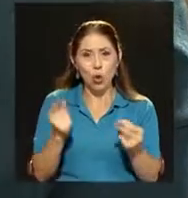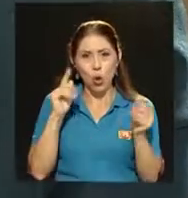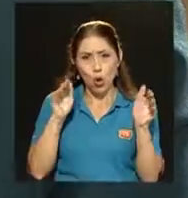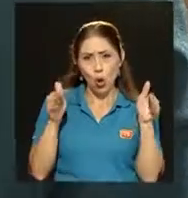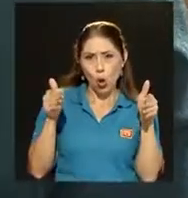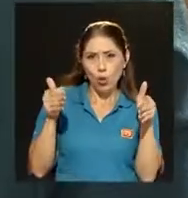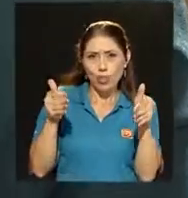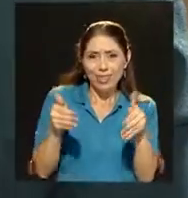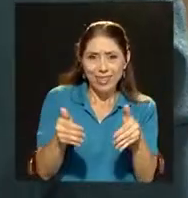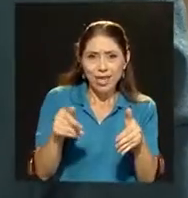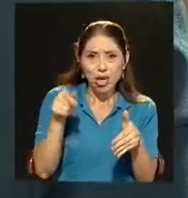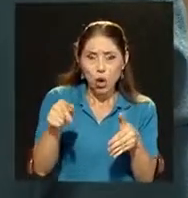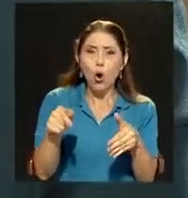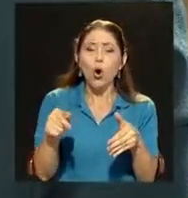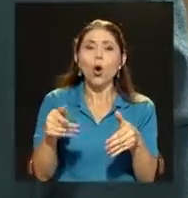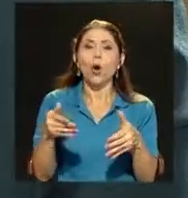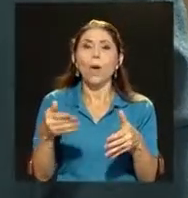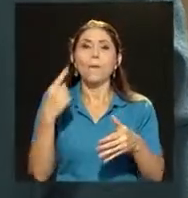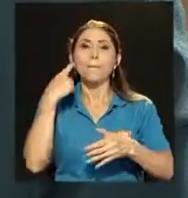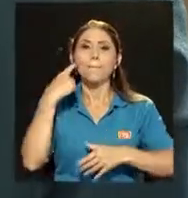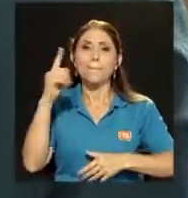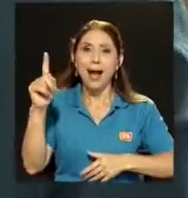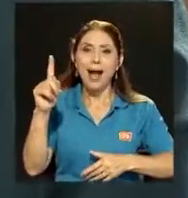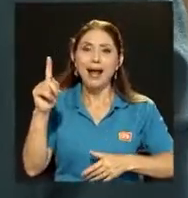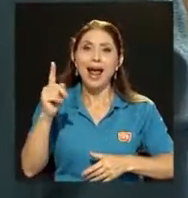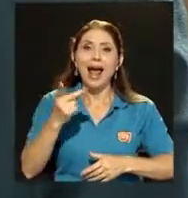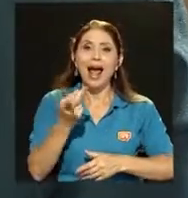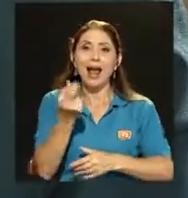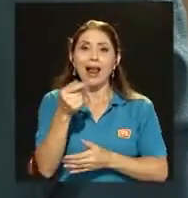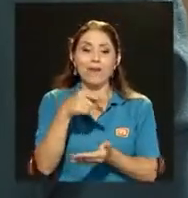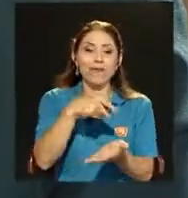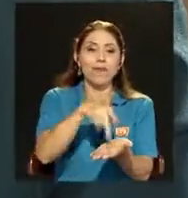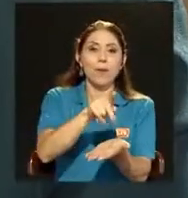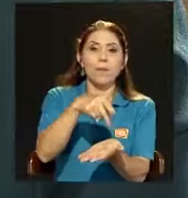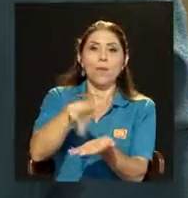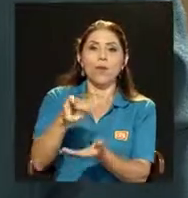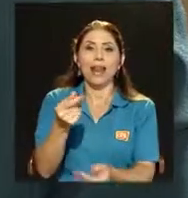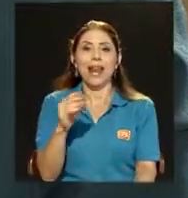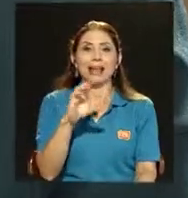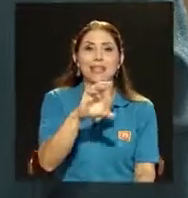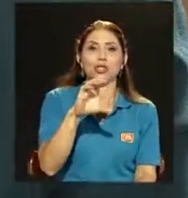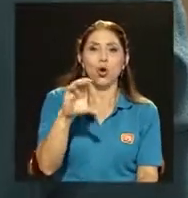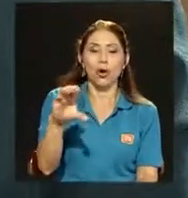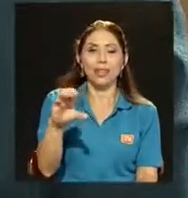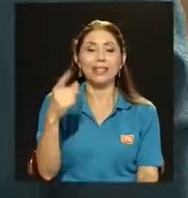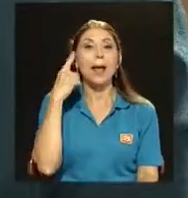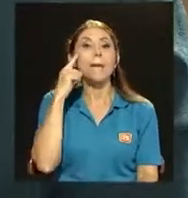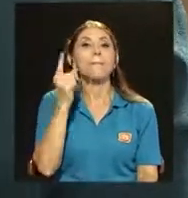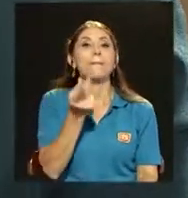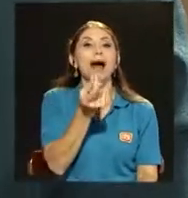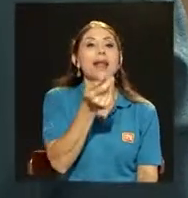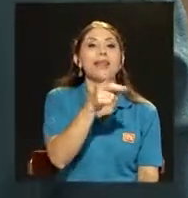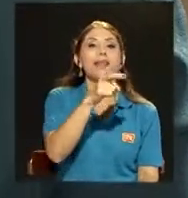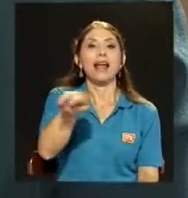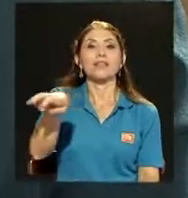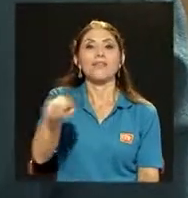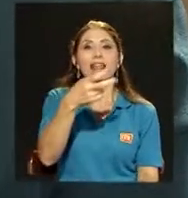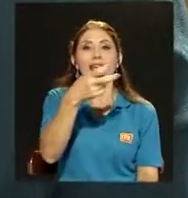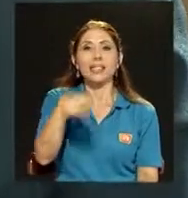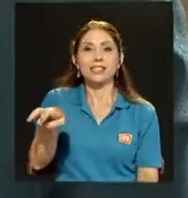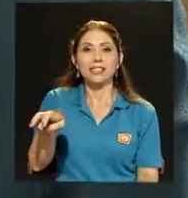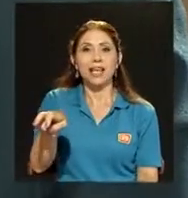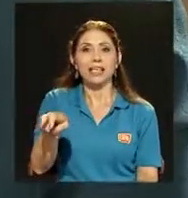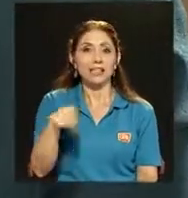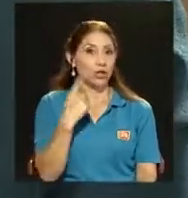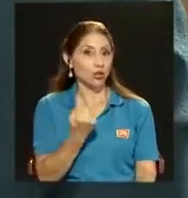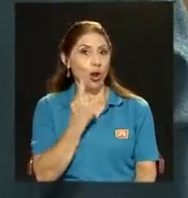se presupuestó para remuneraciones, para transferencias, y aquí hablo solo de las corrientes,